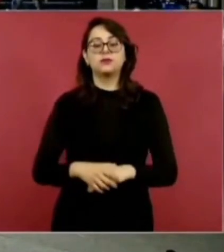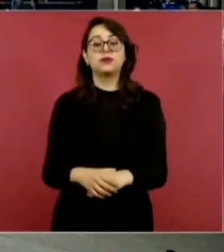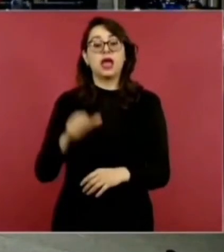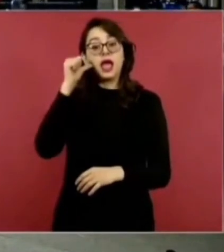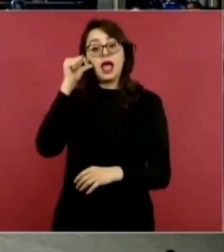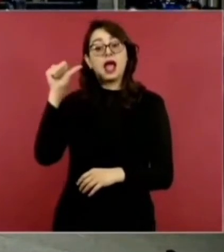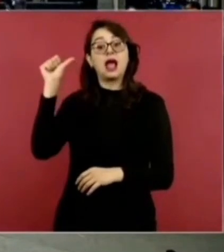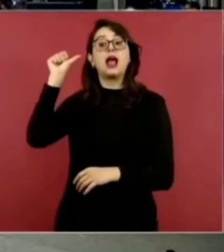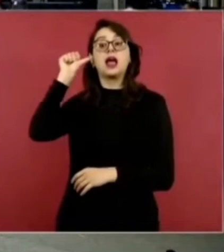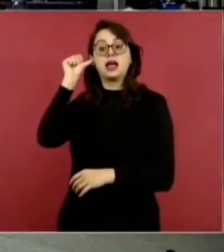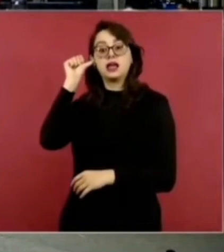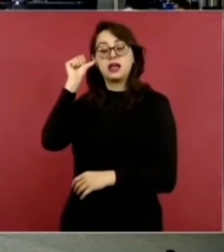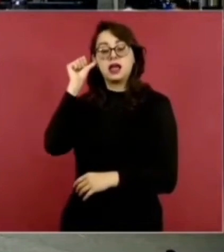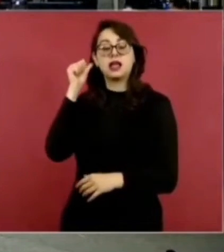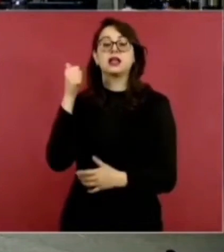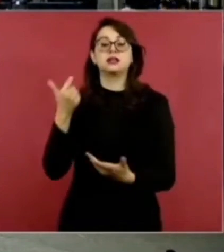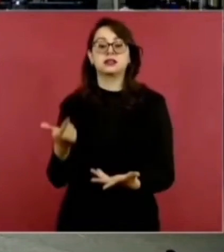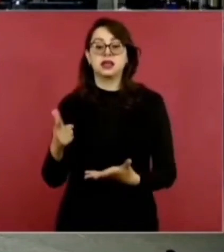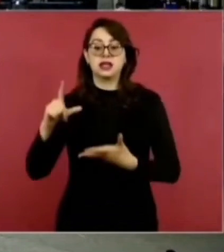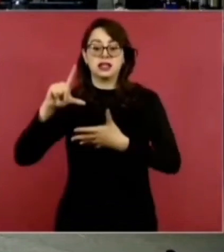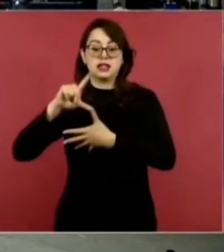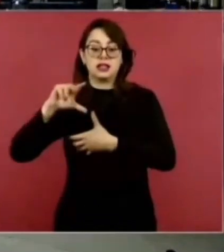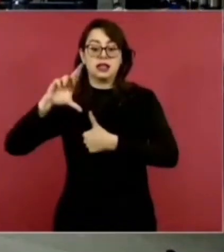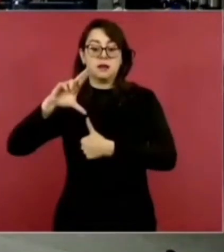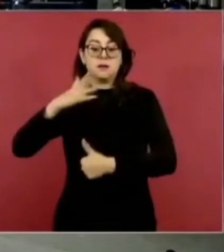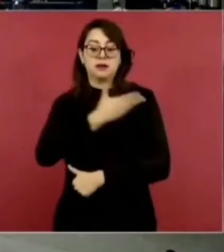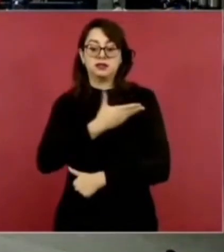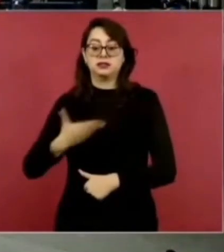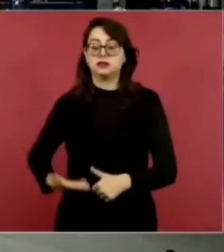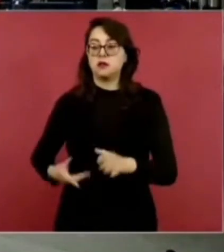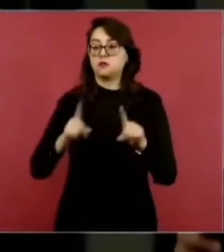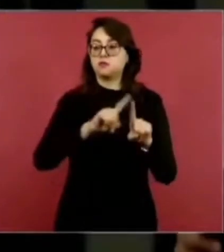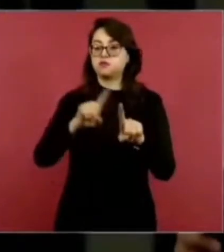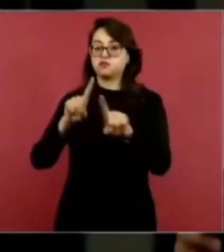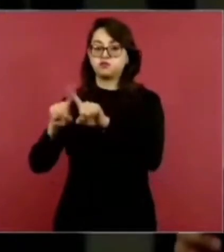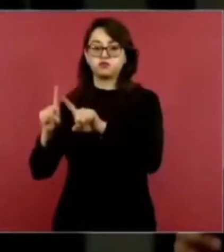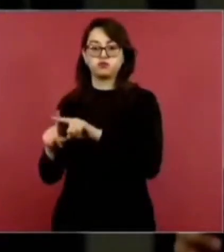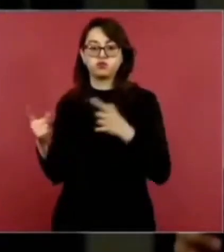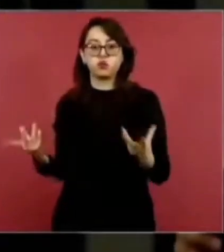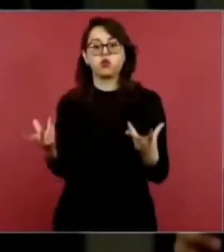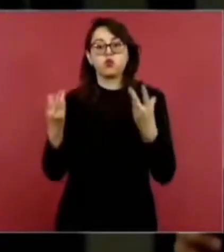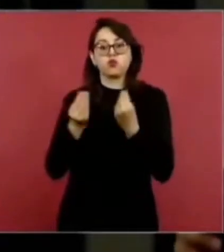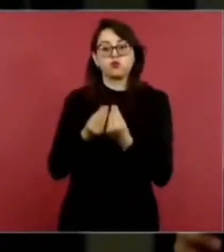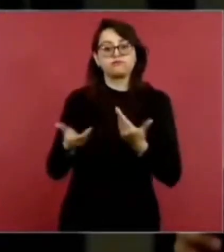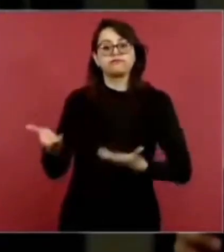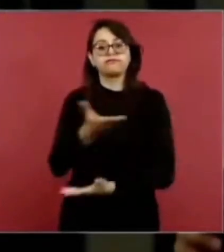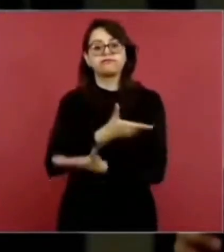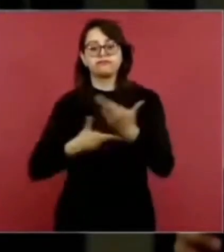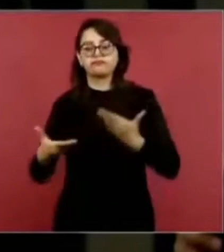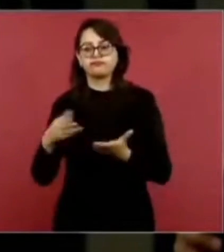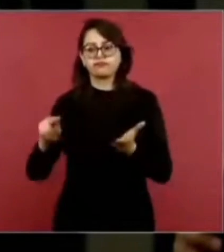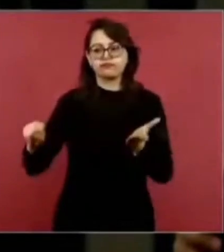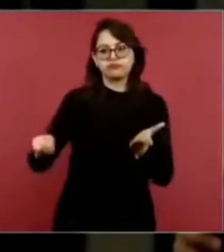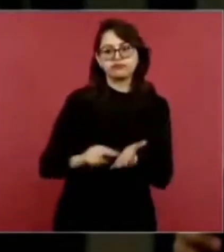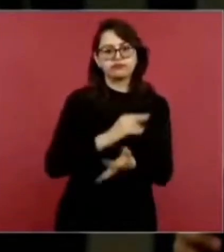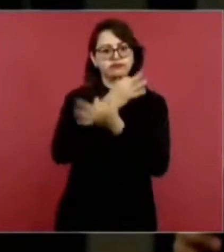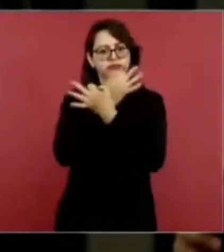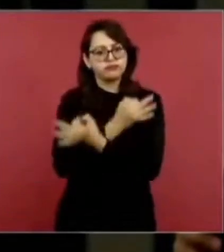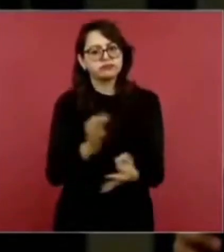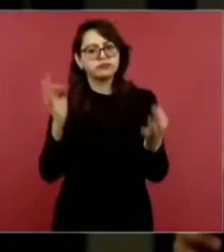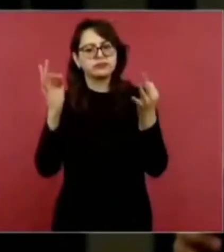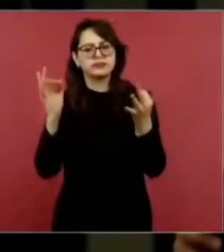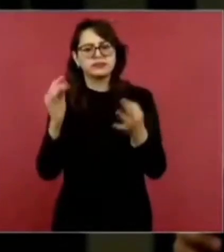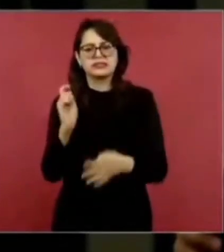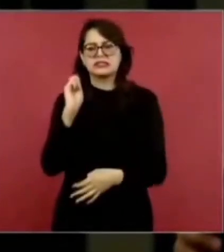los presidentes de América Latina y el Caribe, este comunicado conjunto que suscriben, las propuestas que tienen